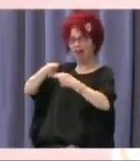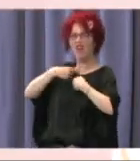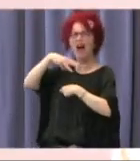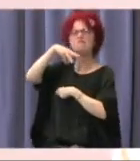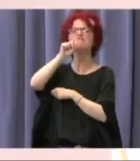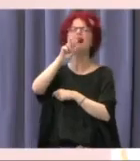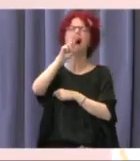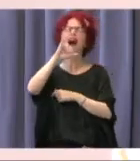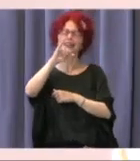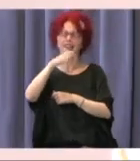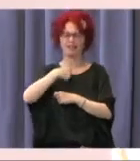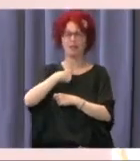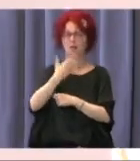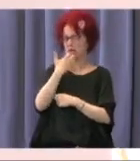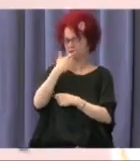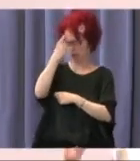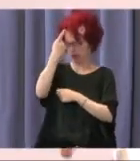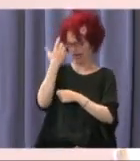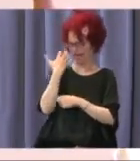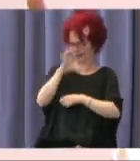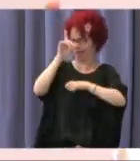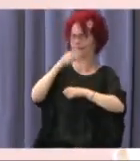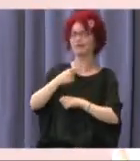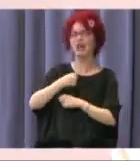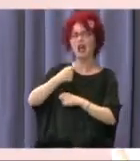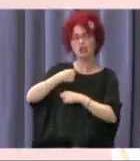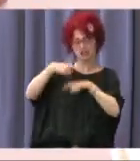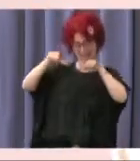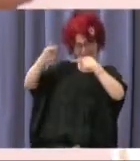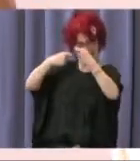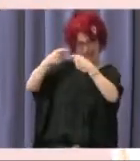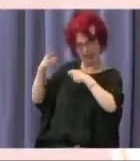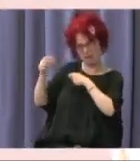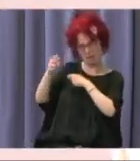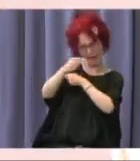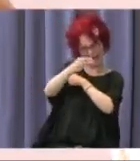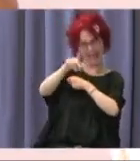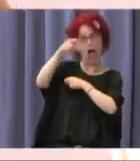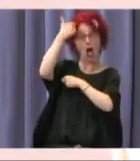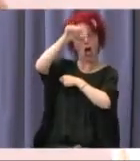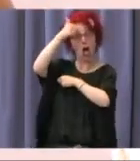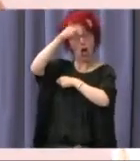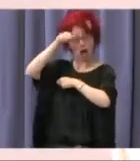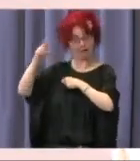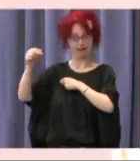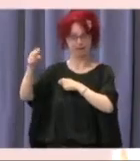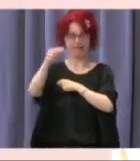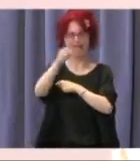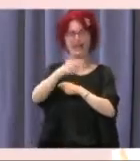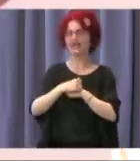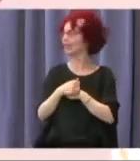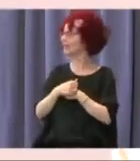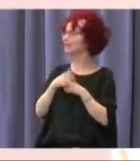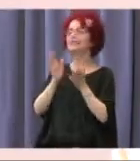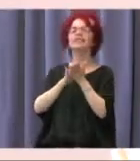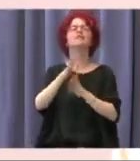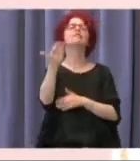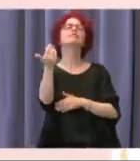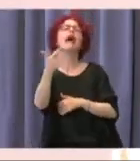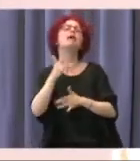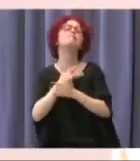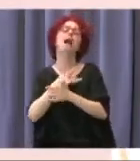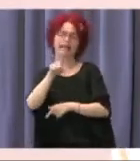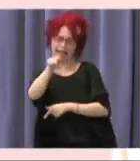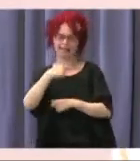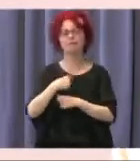Una anécdota. Yo compro el pescado en el mercado de Welling, cerca de donde yo vivo, y mi pescadero nos da la vez a todas así. Mari, a ti te toca. Mari,